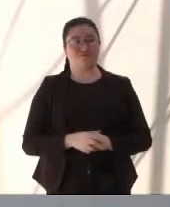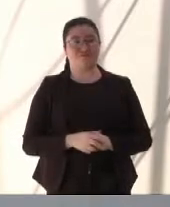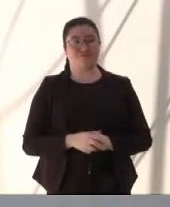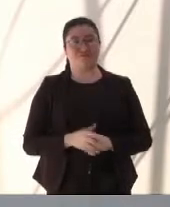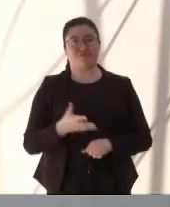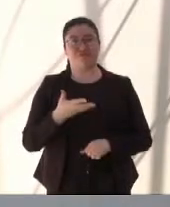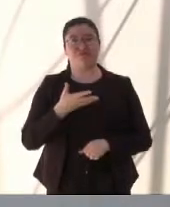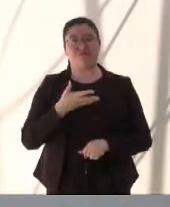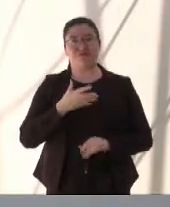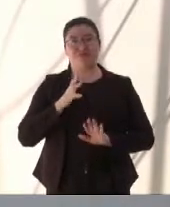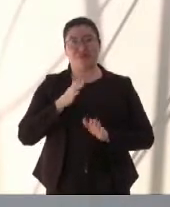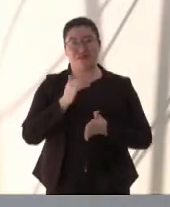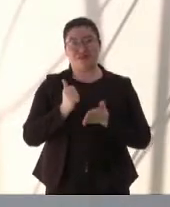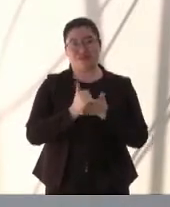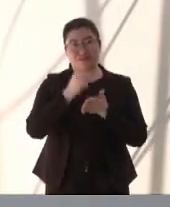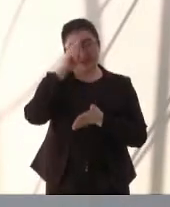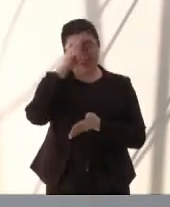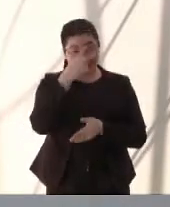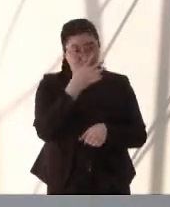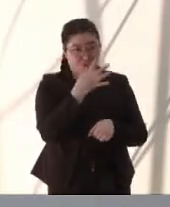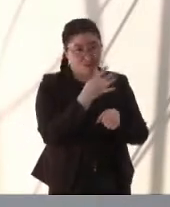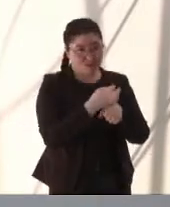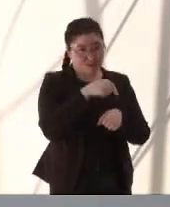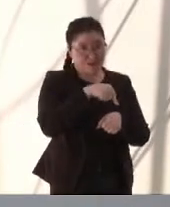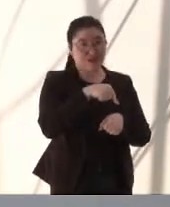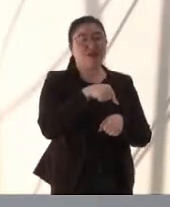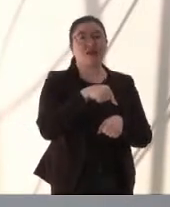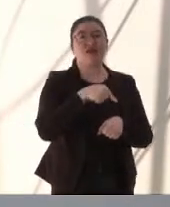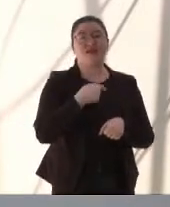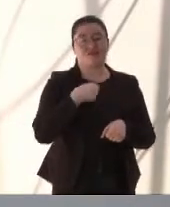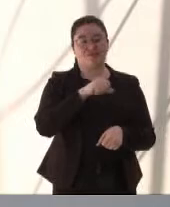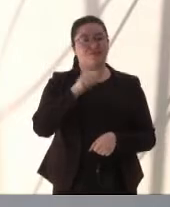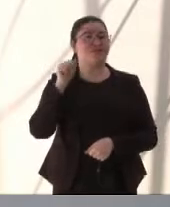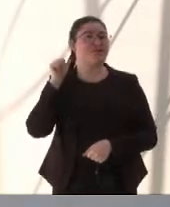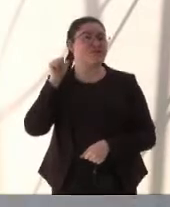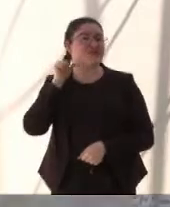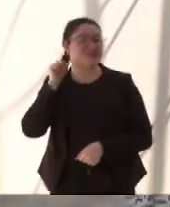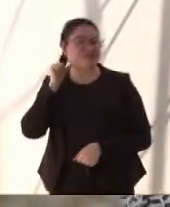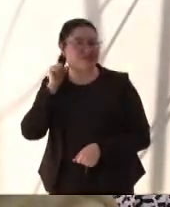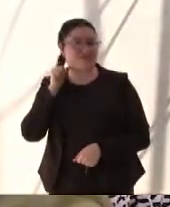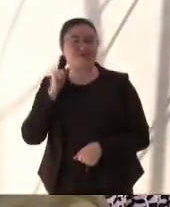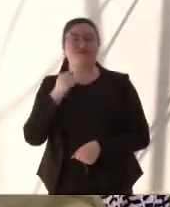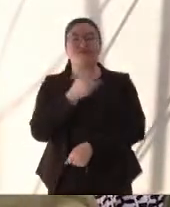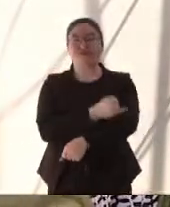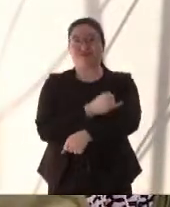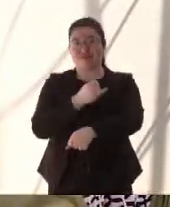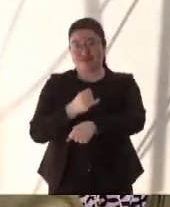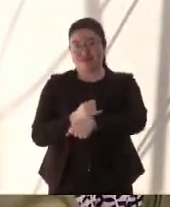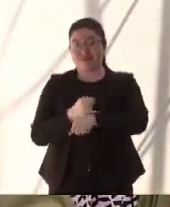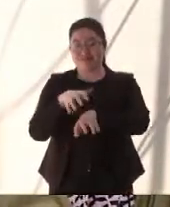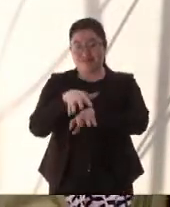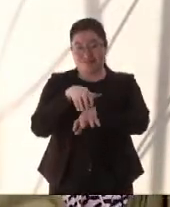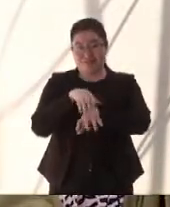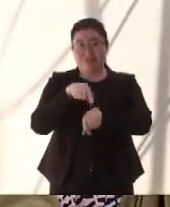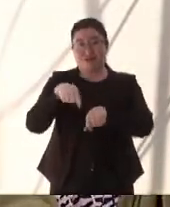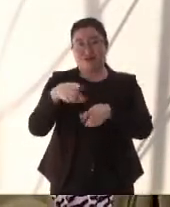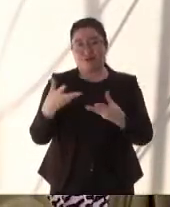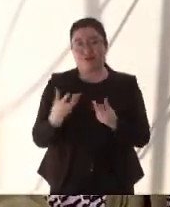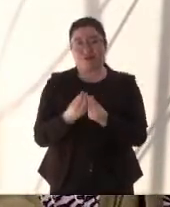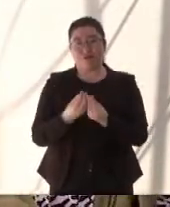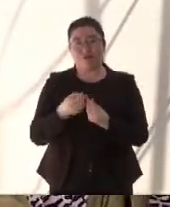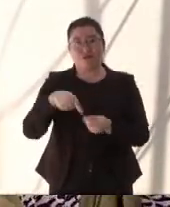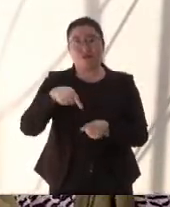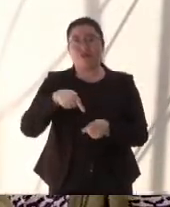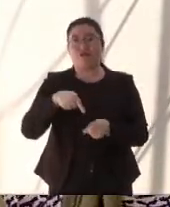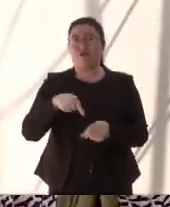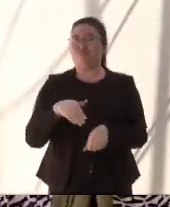cuarto aquí en la Ciudad de México, se suman a los de Azcapotzalco, Iztapalapa y Tlalpan, va a aumentar mucho la